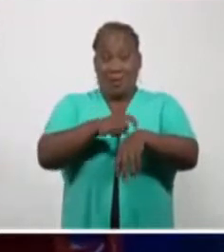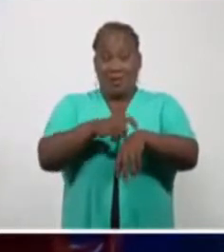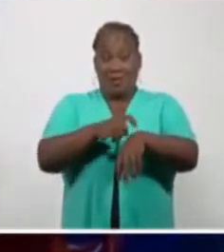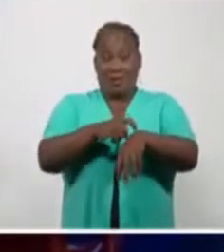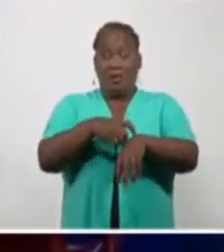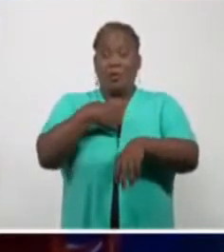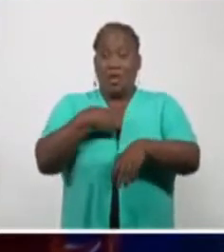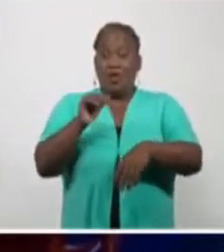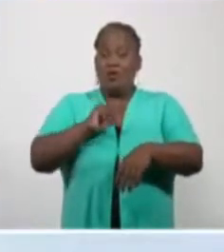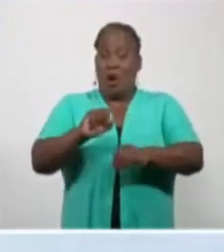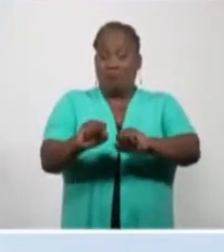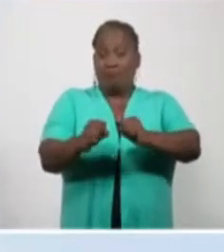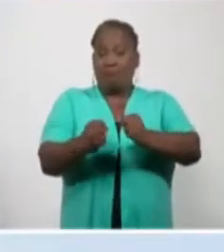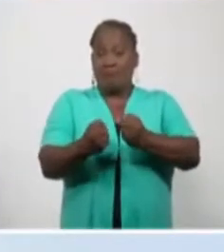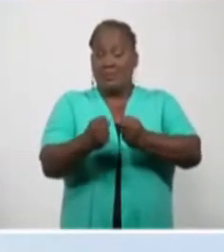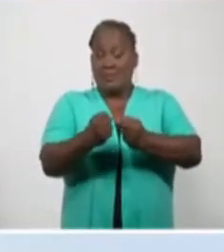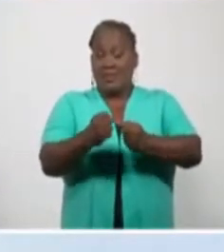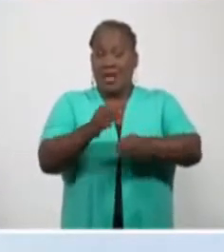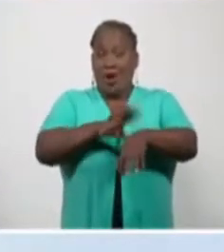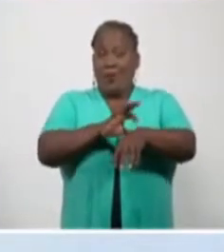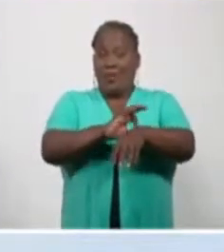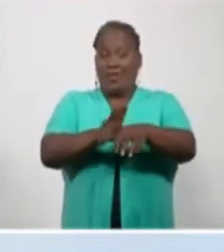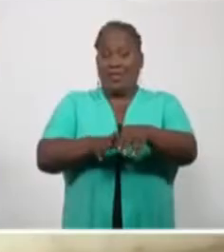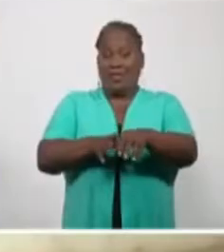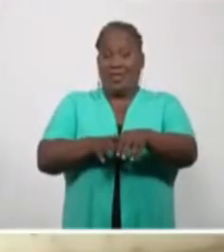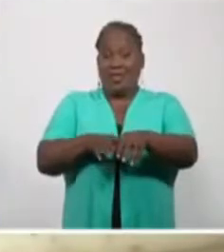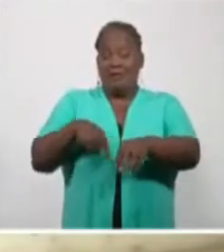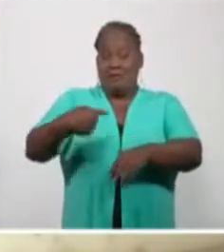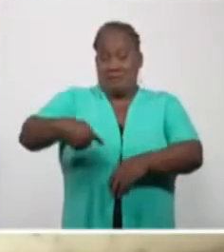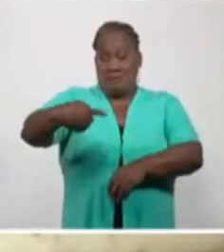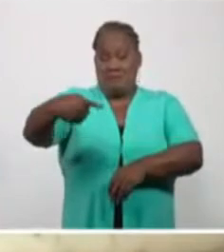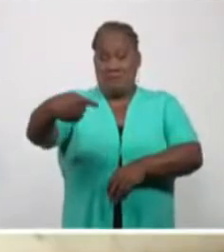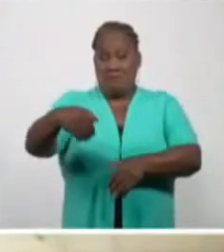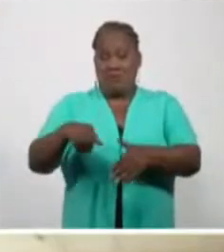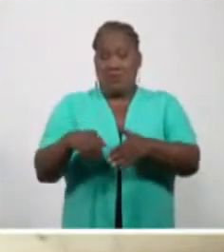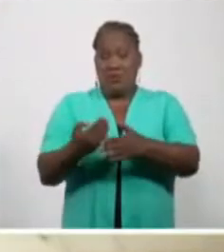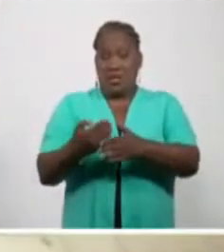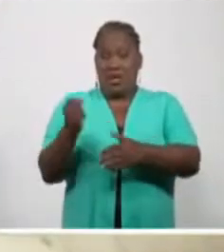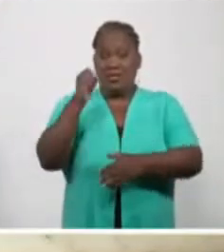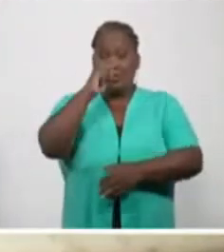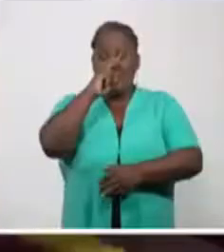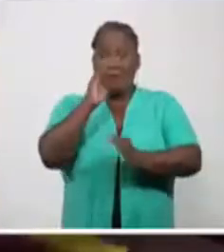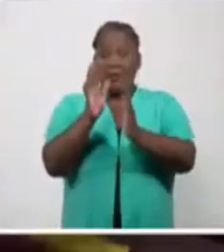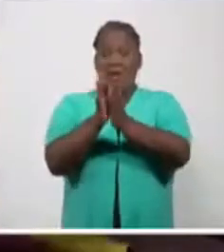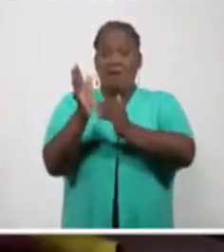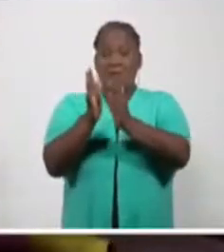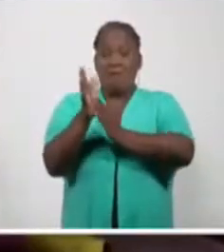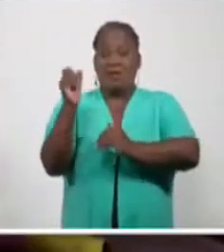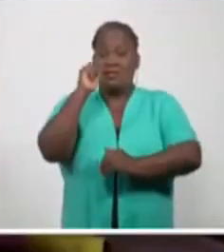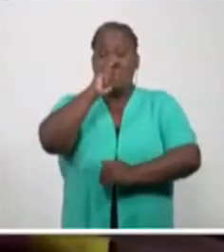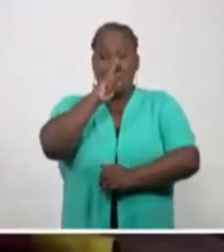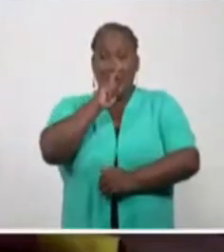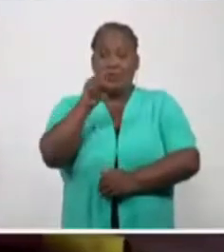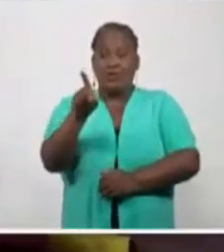las restricciones de la COVID y en los próximos días, hasta terminar el mes, pretendemos terminar entonces con las 126